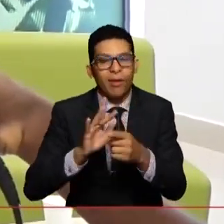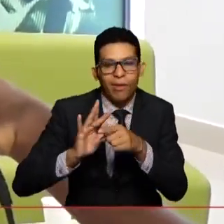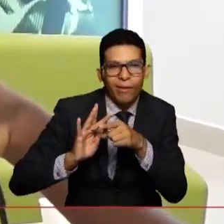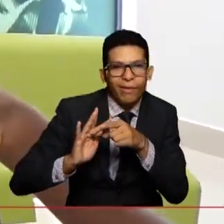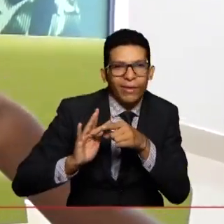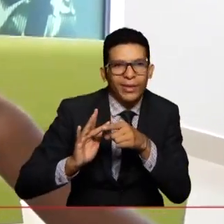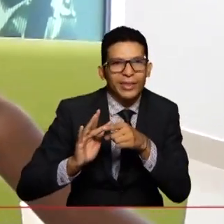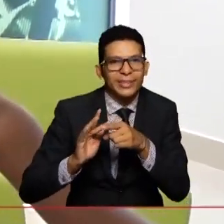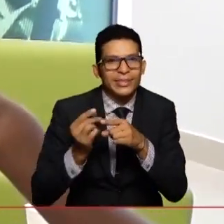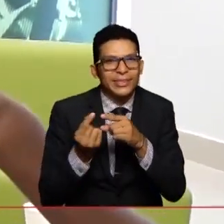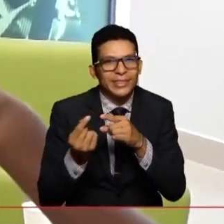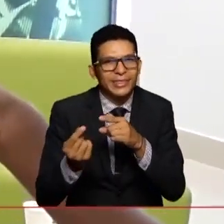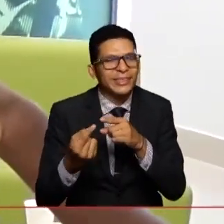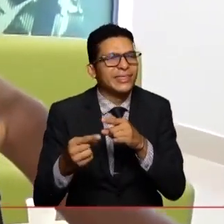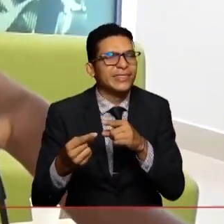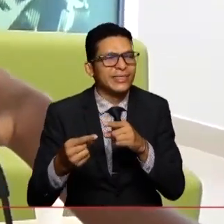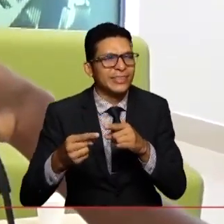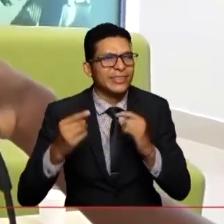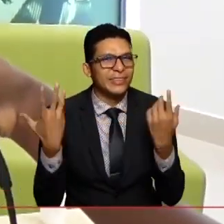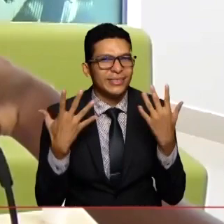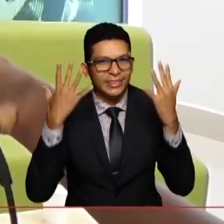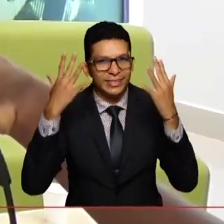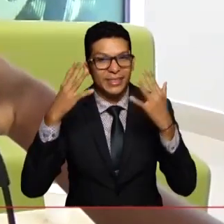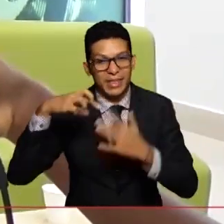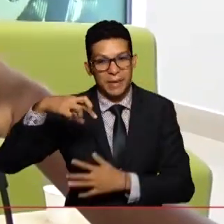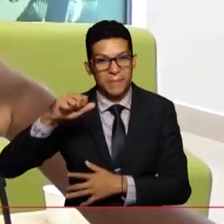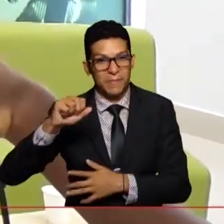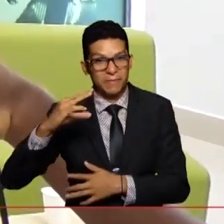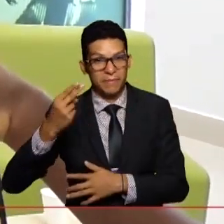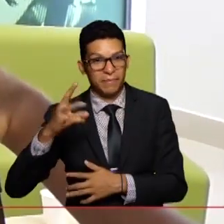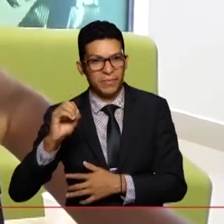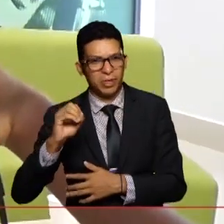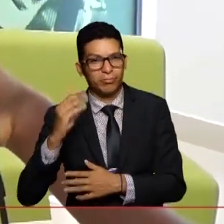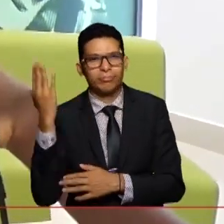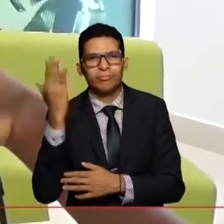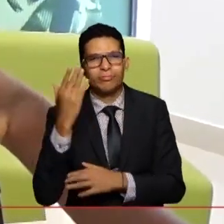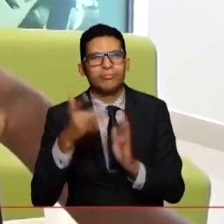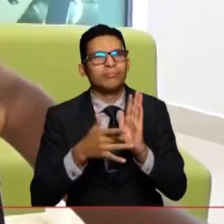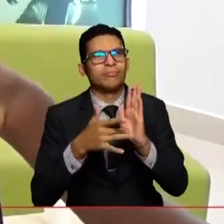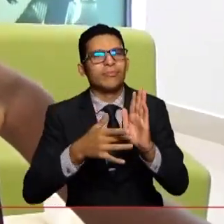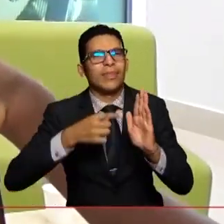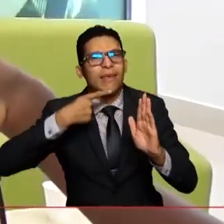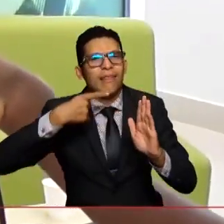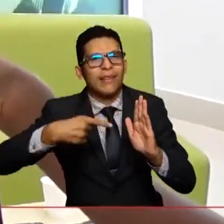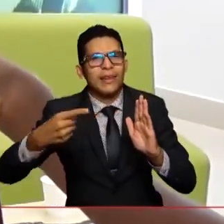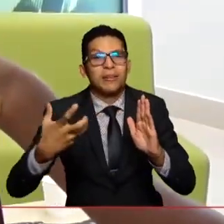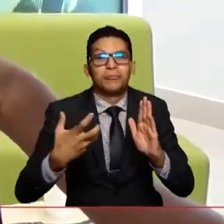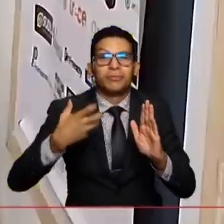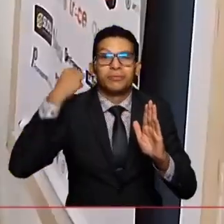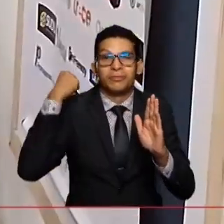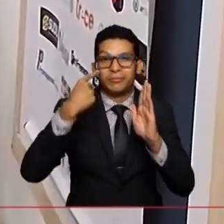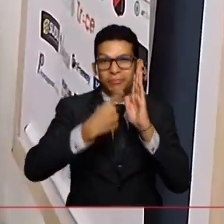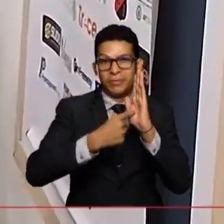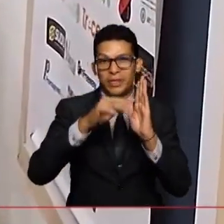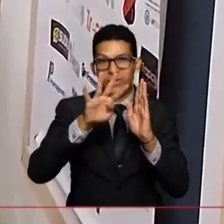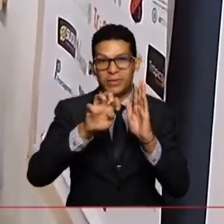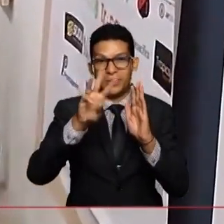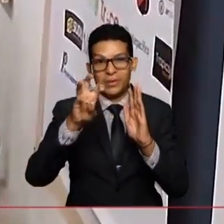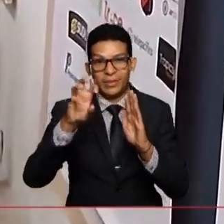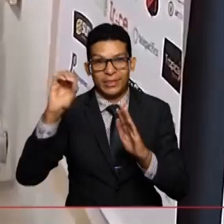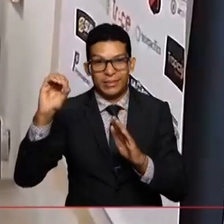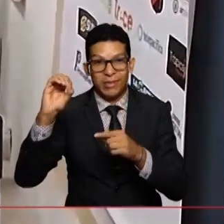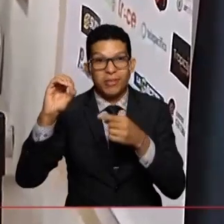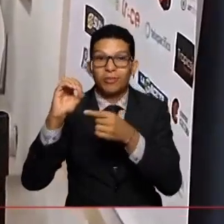cerca de lo que es las fiestas de San Pacho, trayendo una película que cuenta cómo fue San Pacho en los años 80, pues es casi